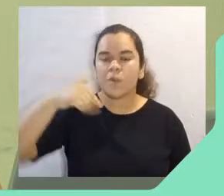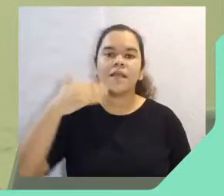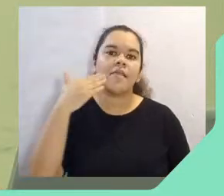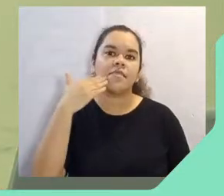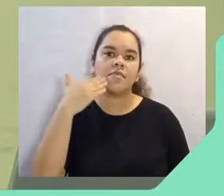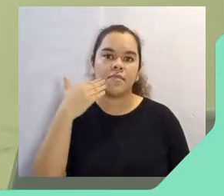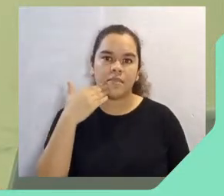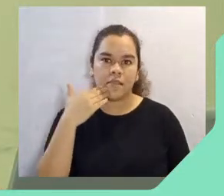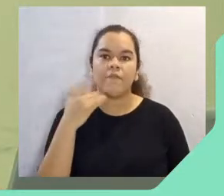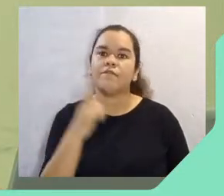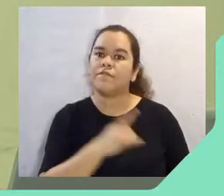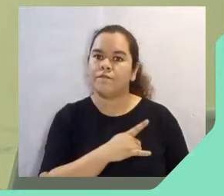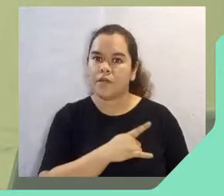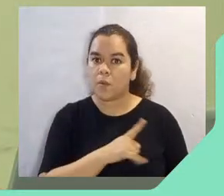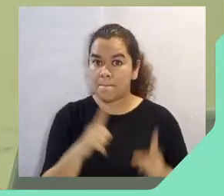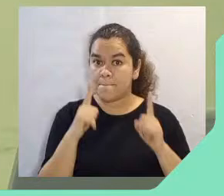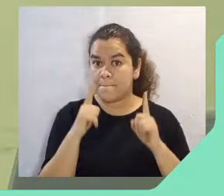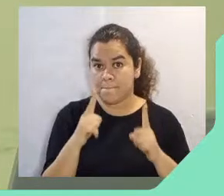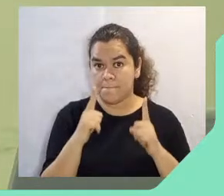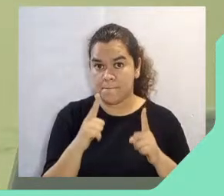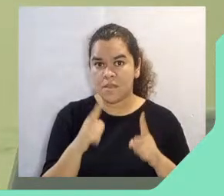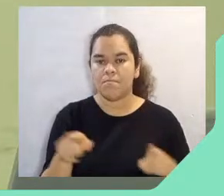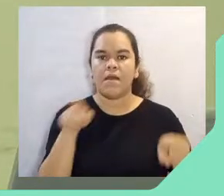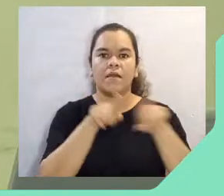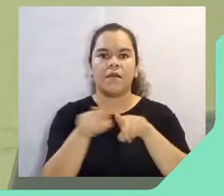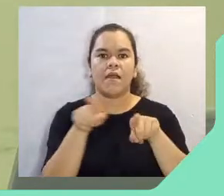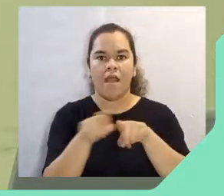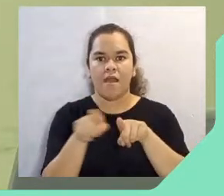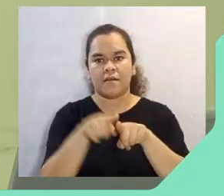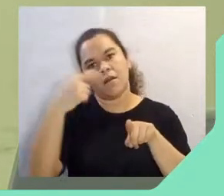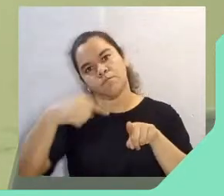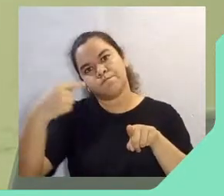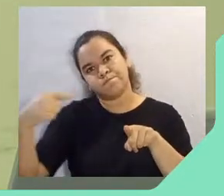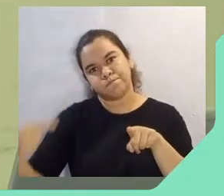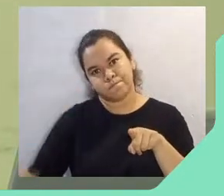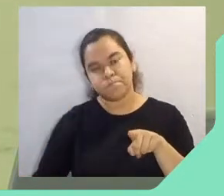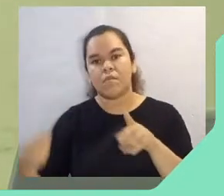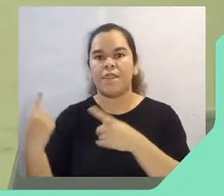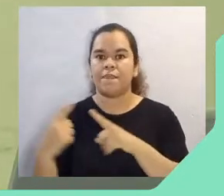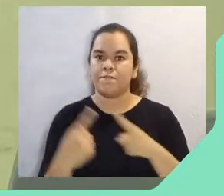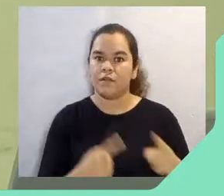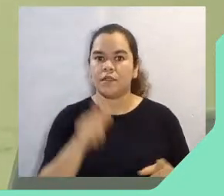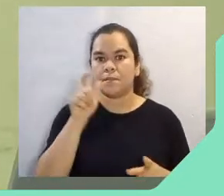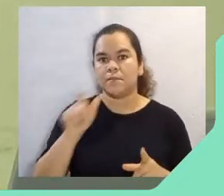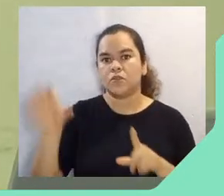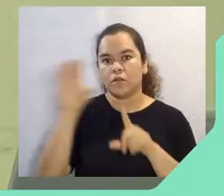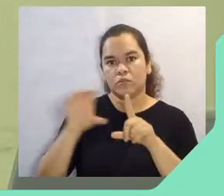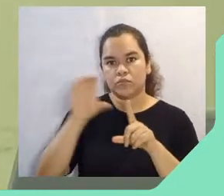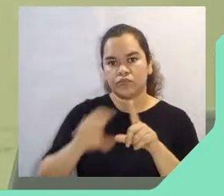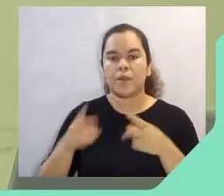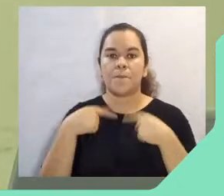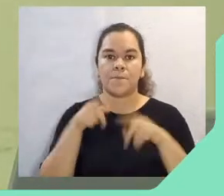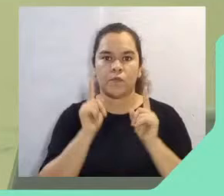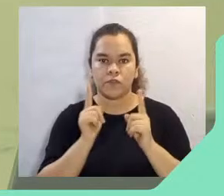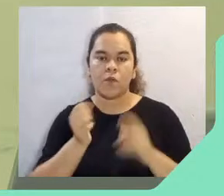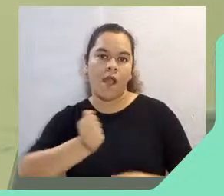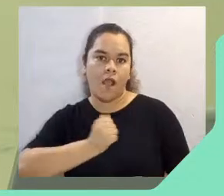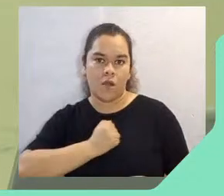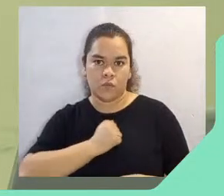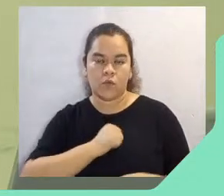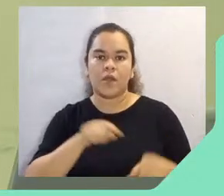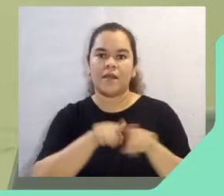de Ciencias Exactas. En esa oportunidad vamos a estar conversando con los docentes, estudiantes y referentes de las carreras de